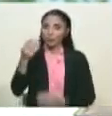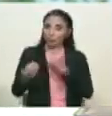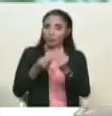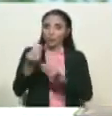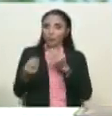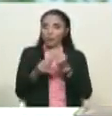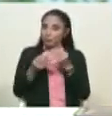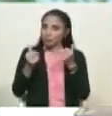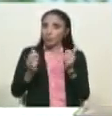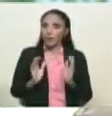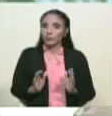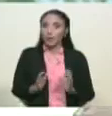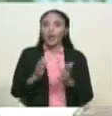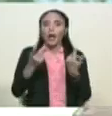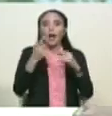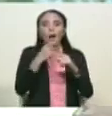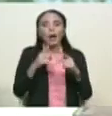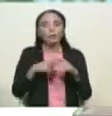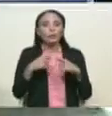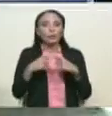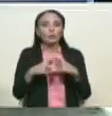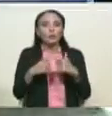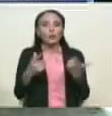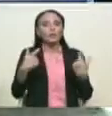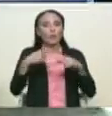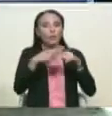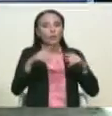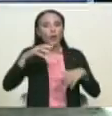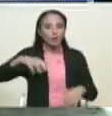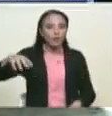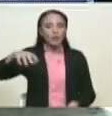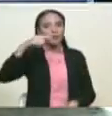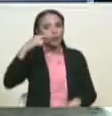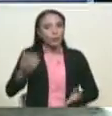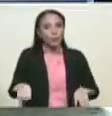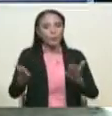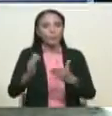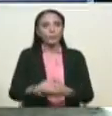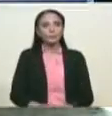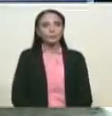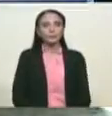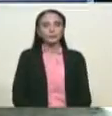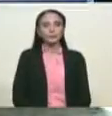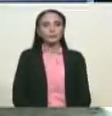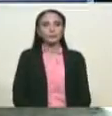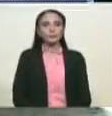Wilmar Castro Soteldo está ahorita reunido con un grupo de compañeros en las